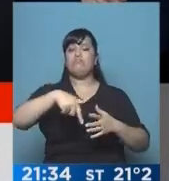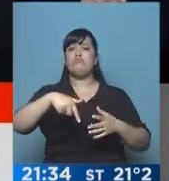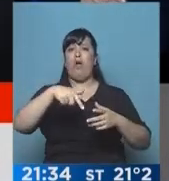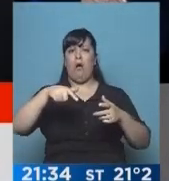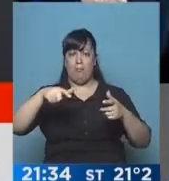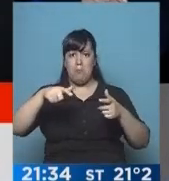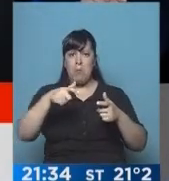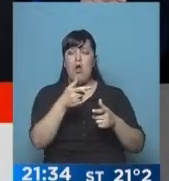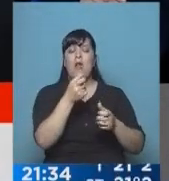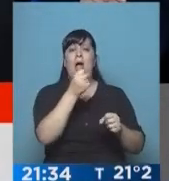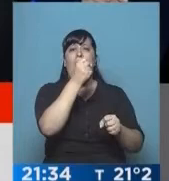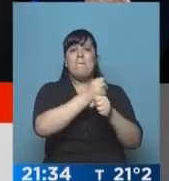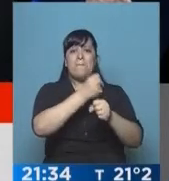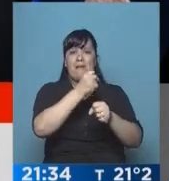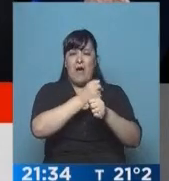desempleo